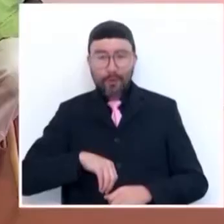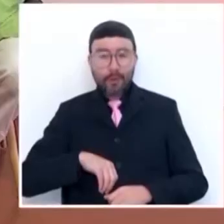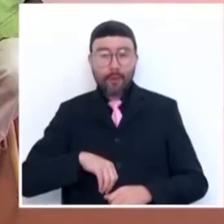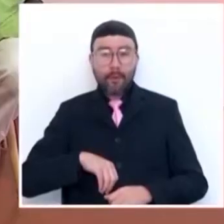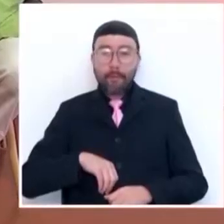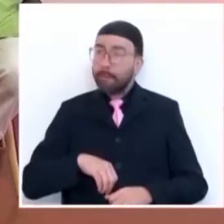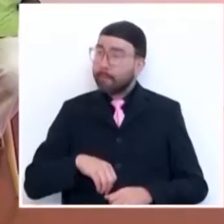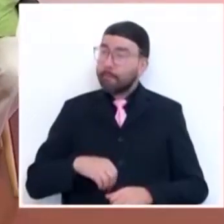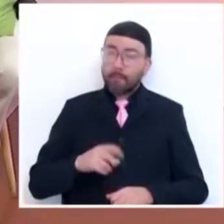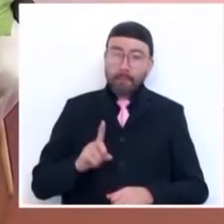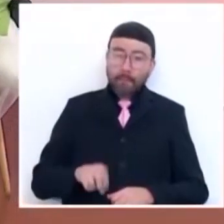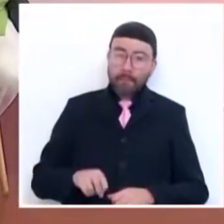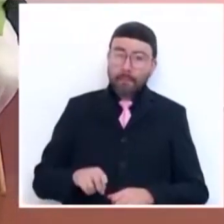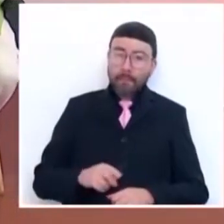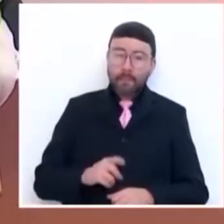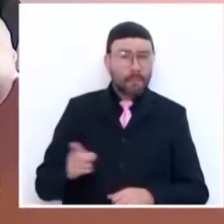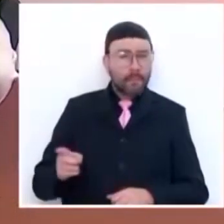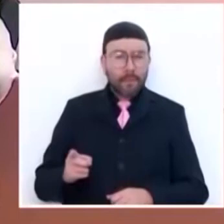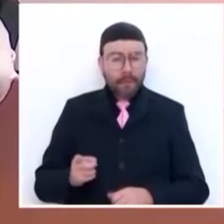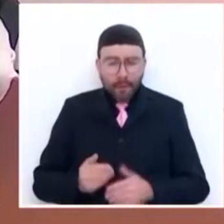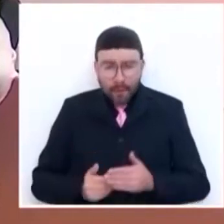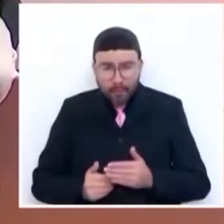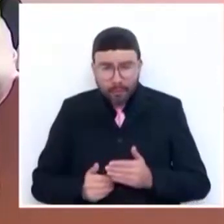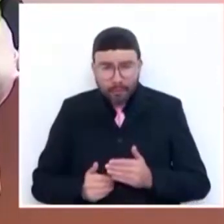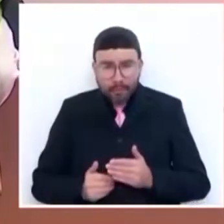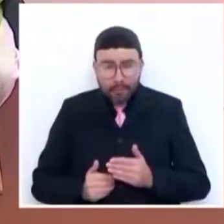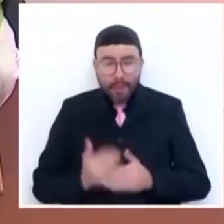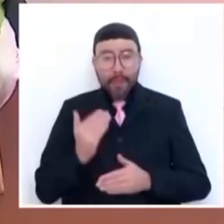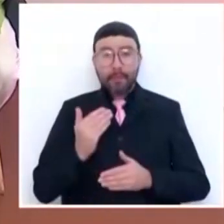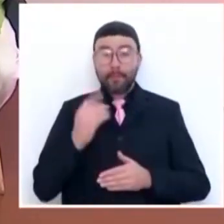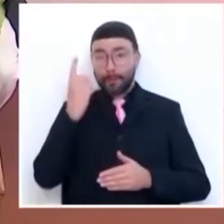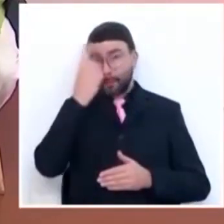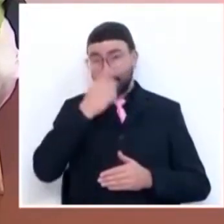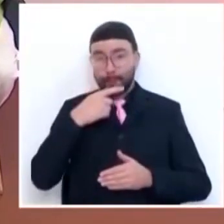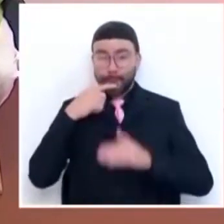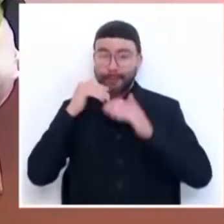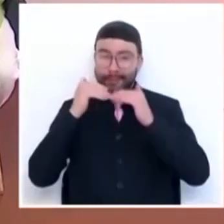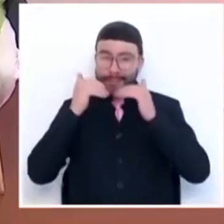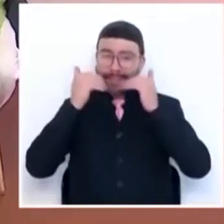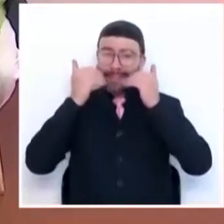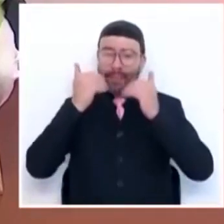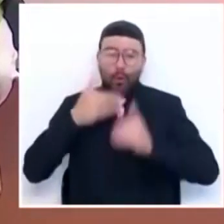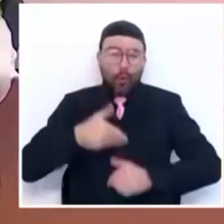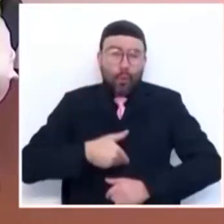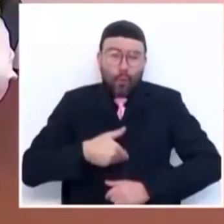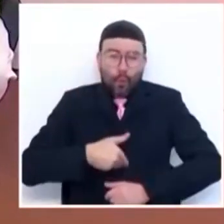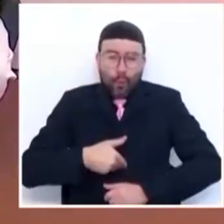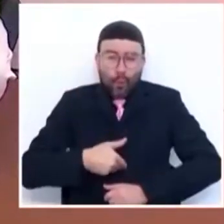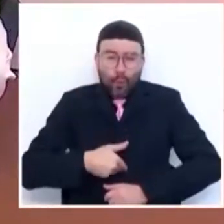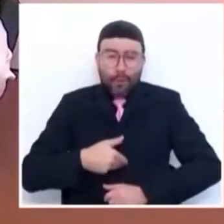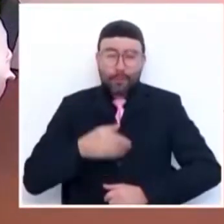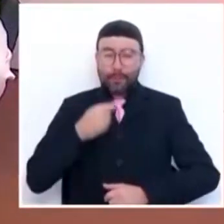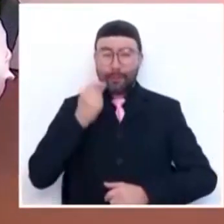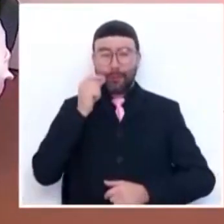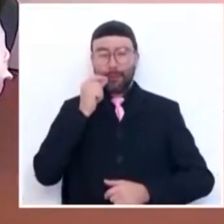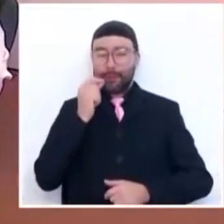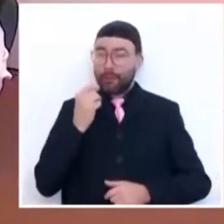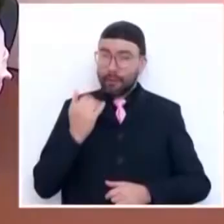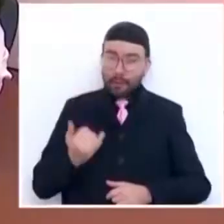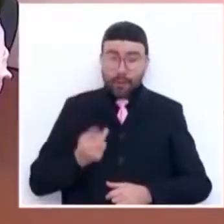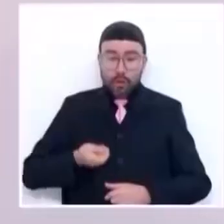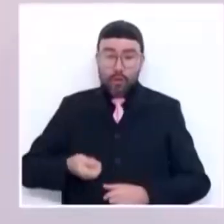emerge el nervio facial, que es el que inerva todos los músculos de la mímica facial, está muy cerquita al